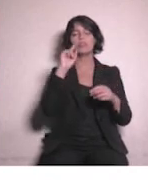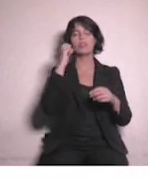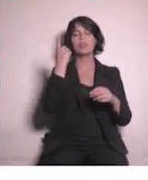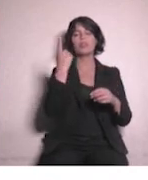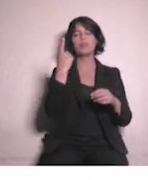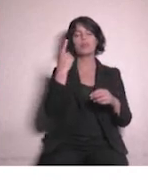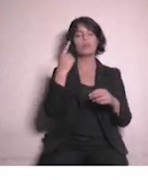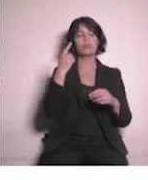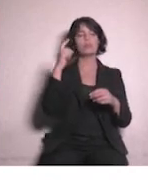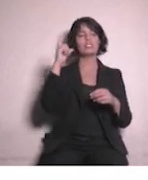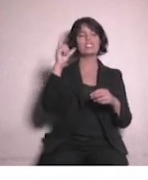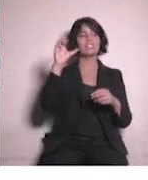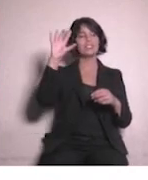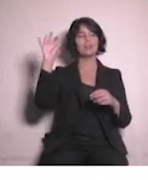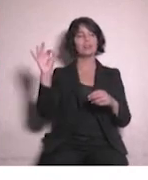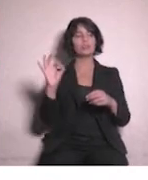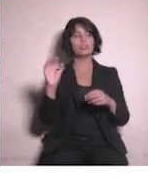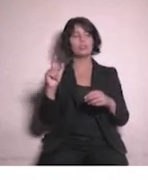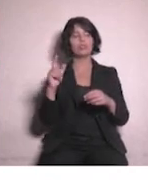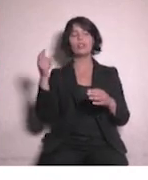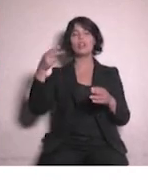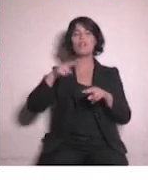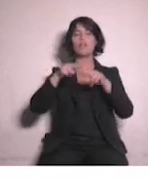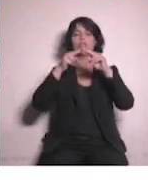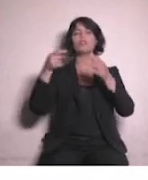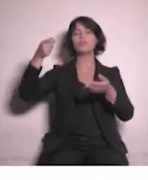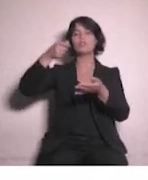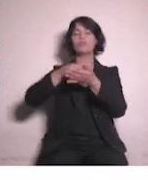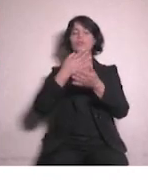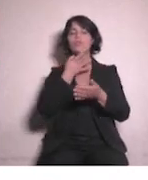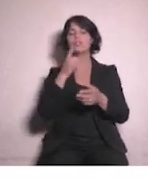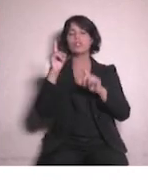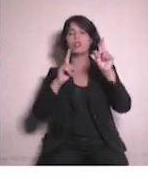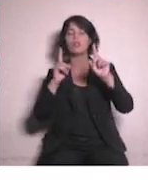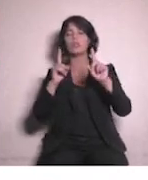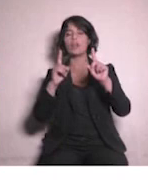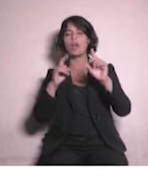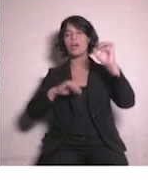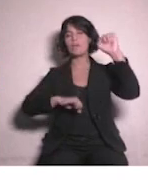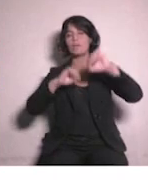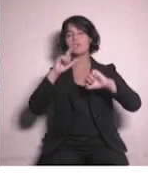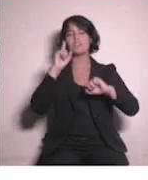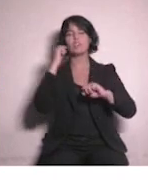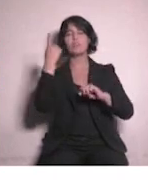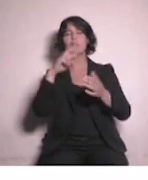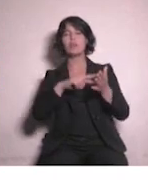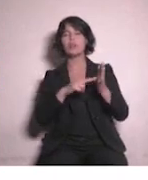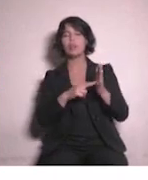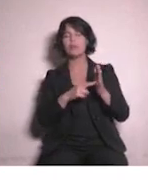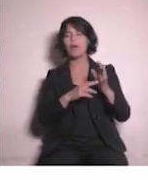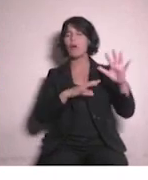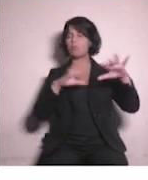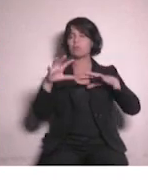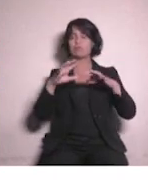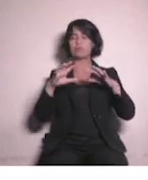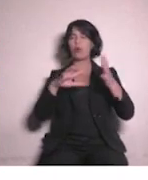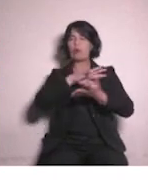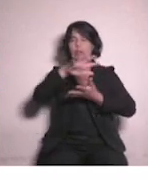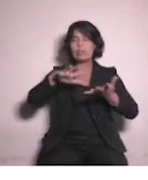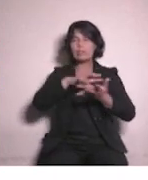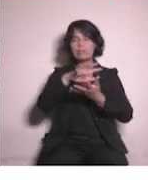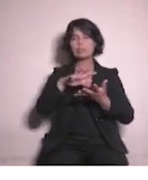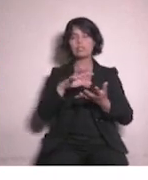fondo invertido. ¿Para qué? Para que en el momento que alguna compañía tenga un problema, tenga una crisis, que las va a